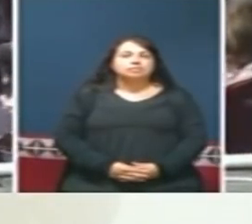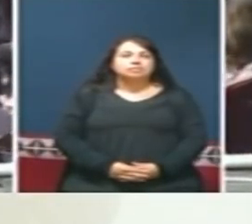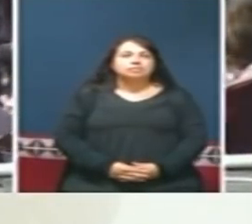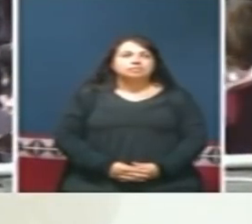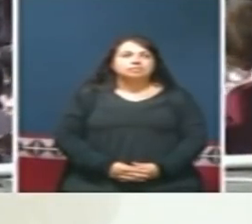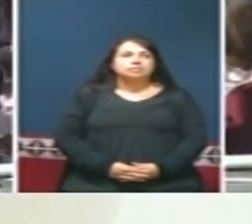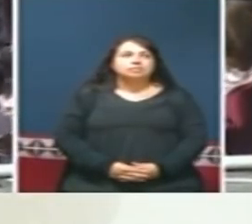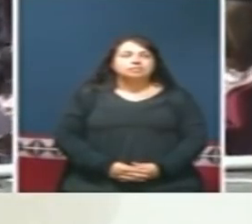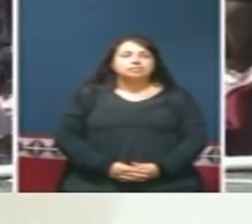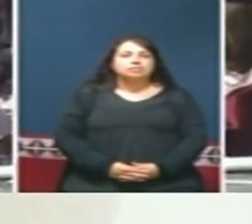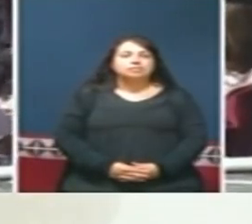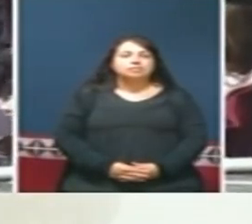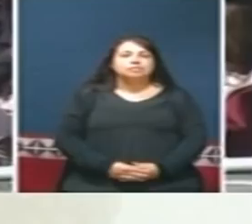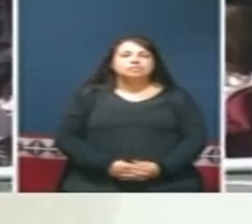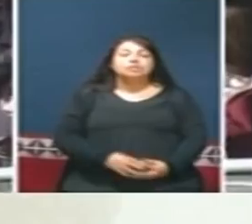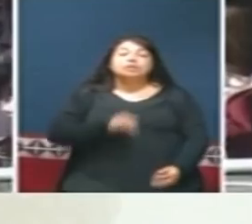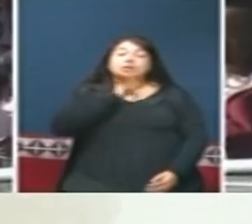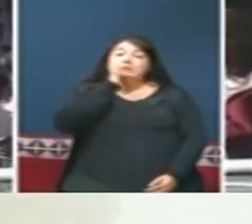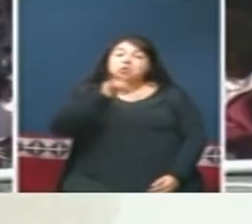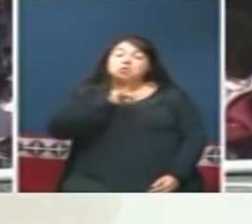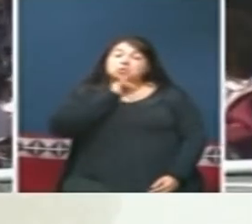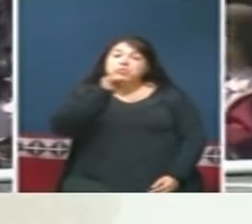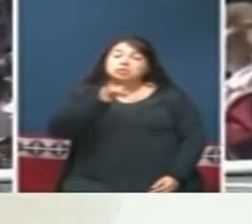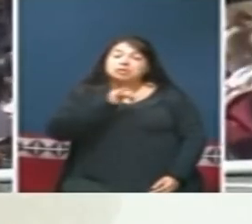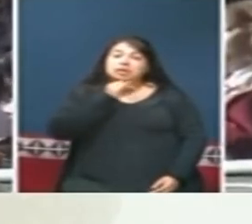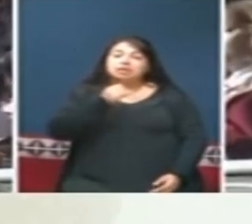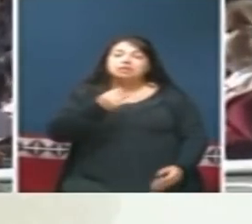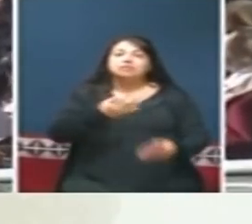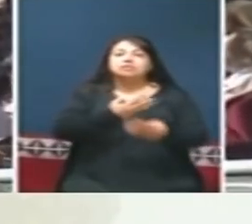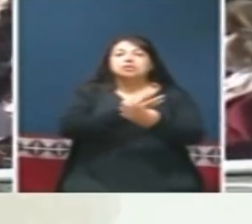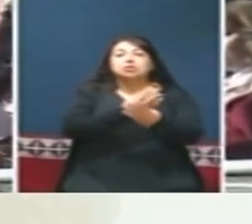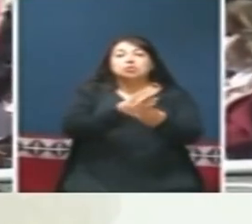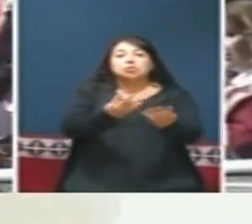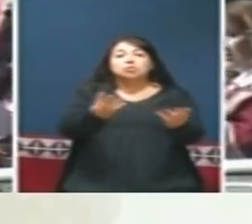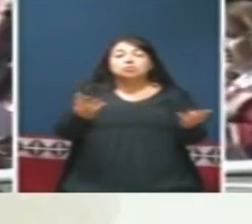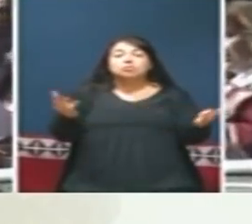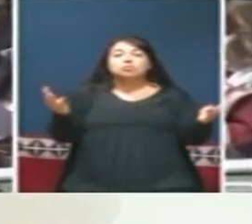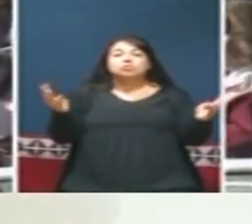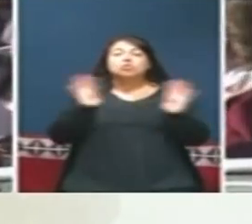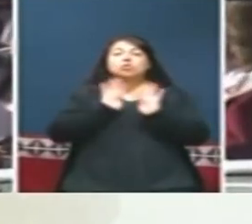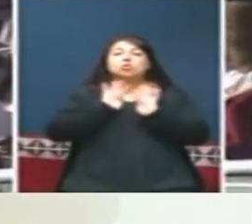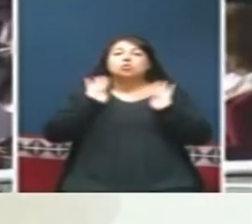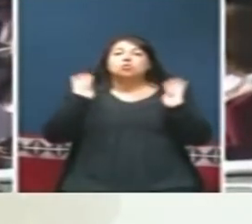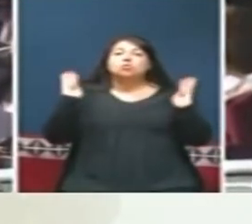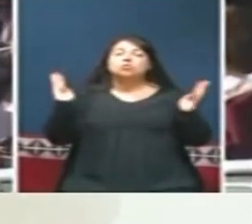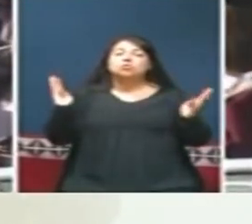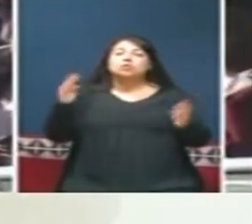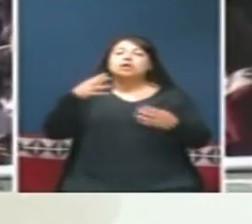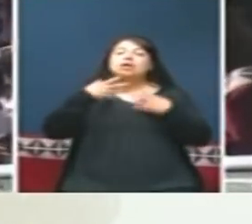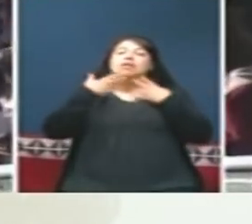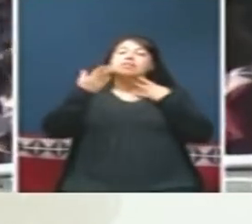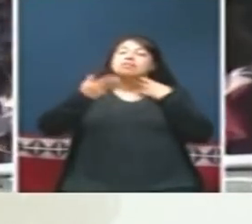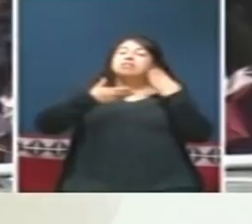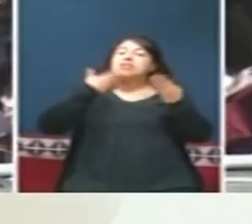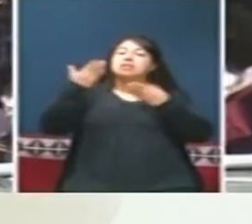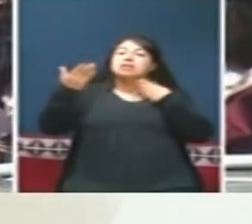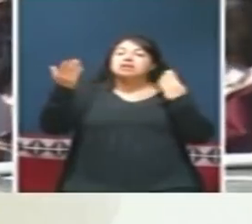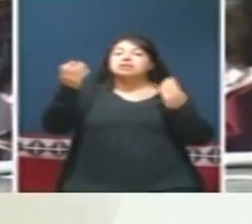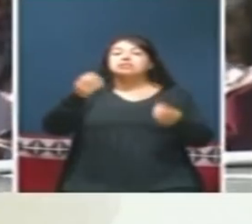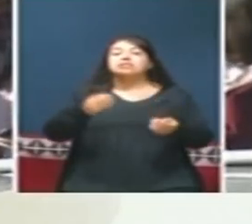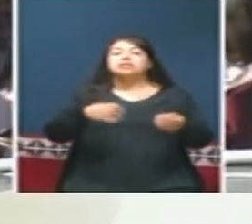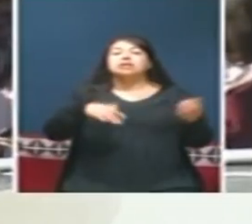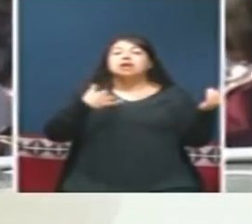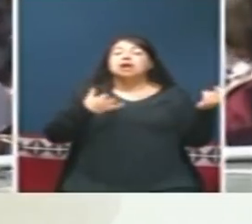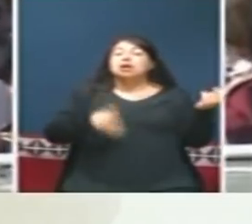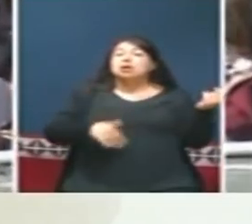Queremos contarle a todos los televidentes que contamos con un coro de más de 100 personas, artistas locales,